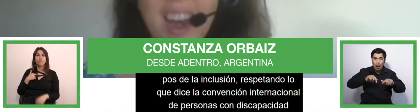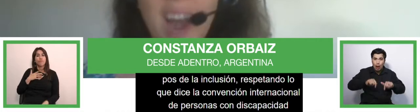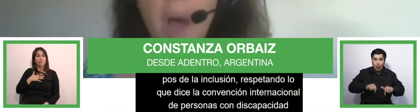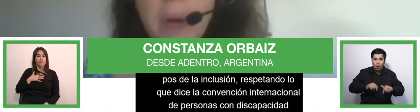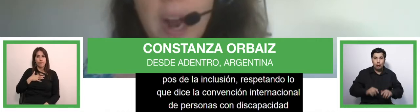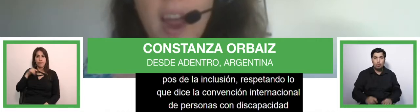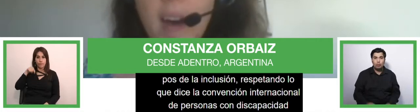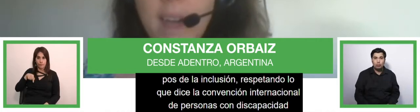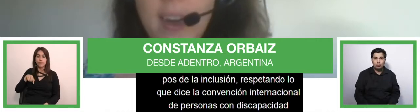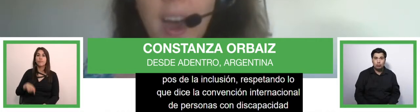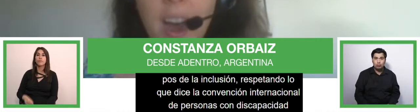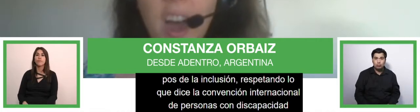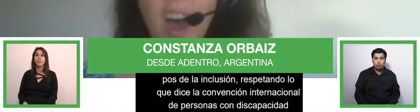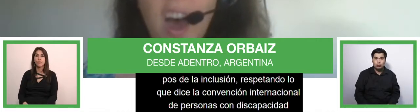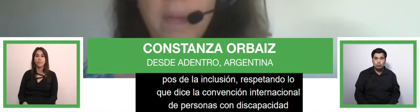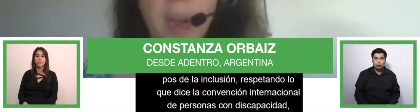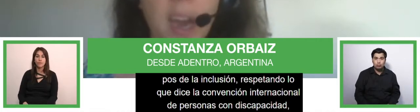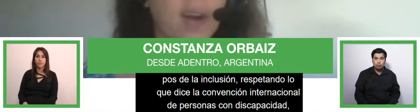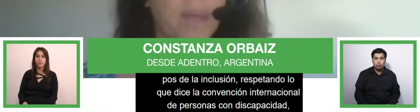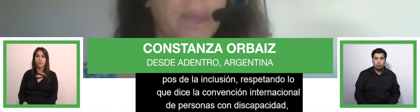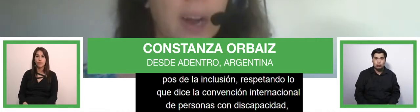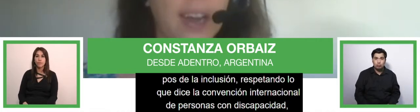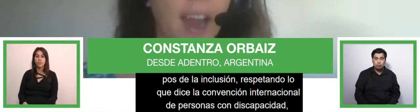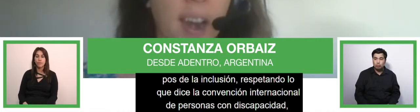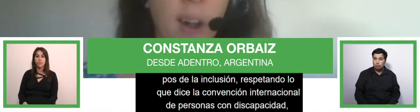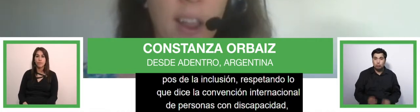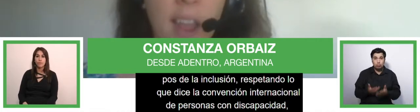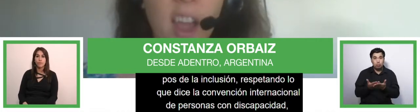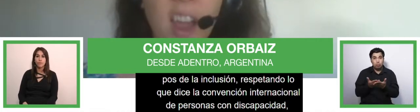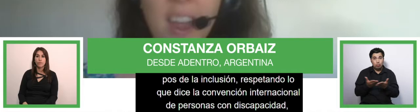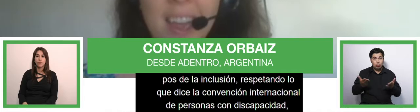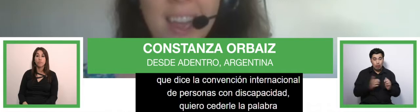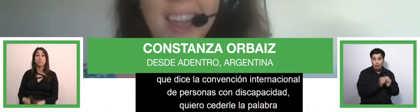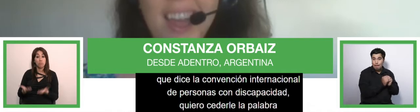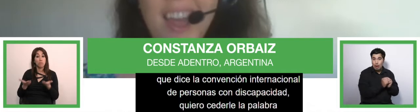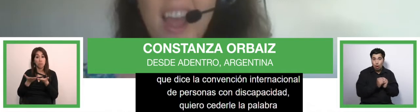cederle la palabra a mis compañeros